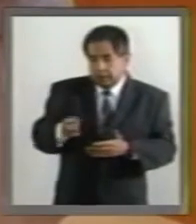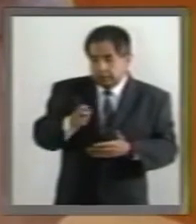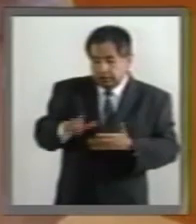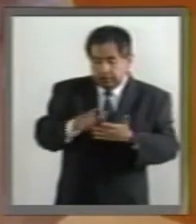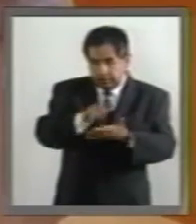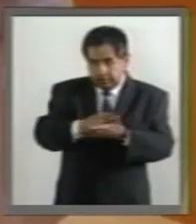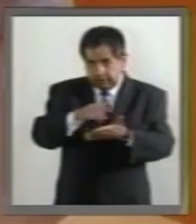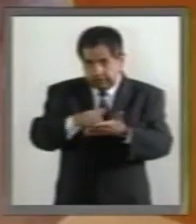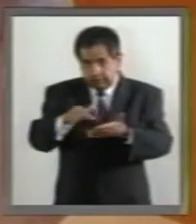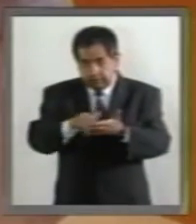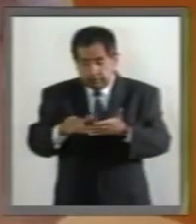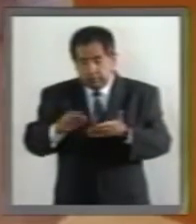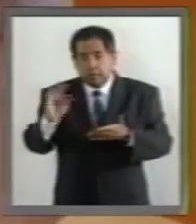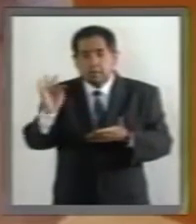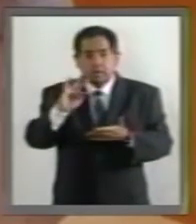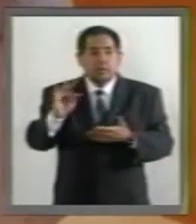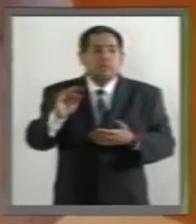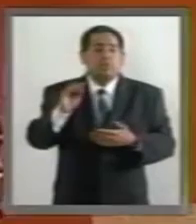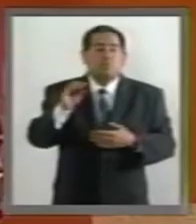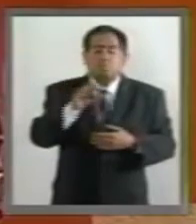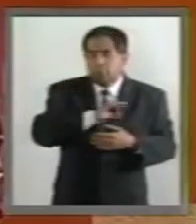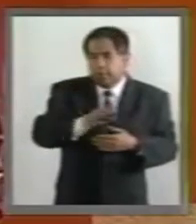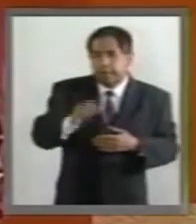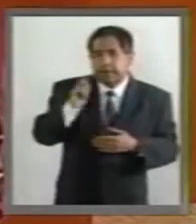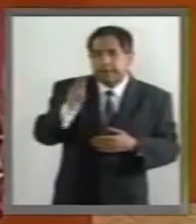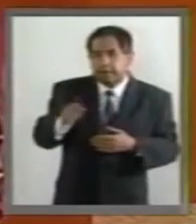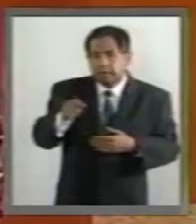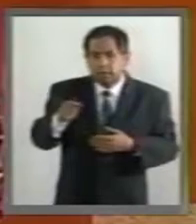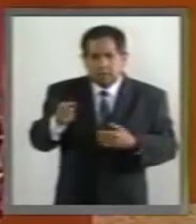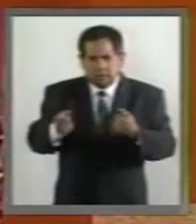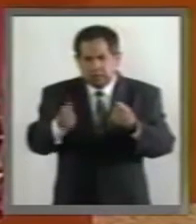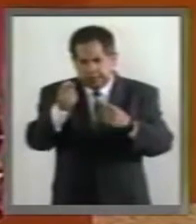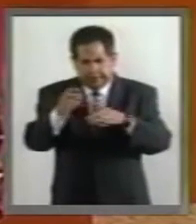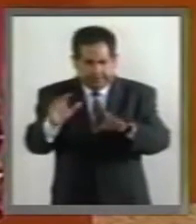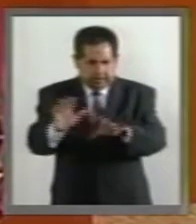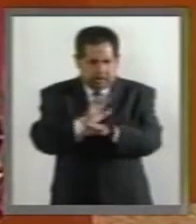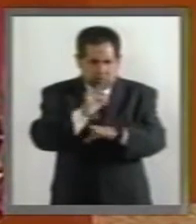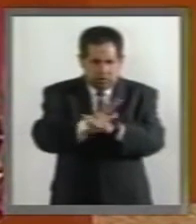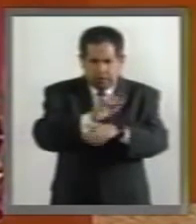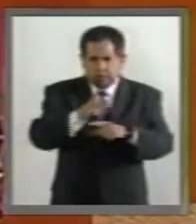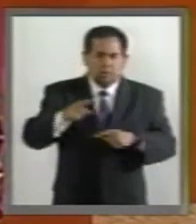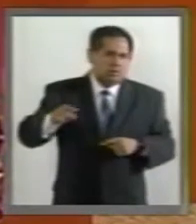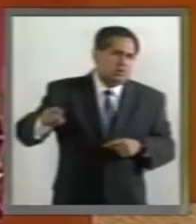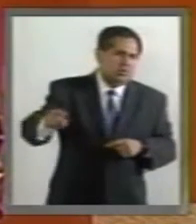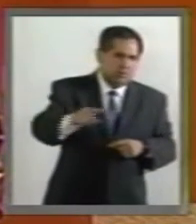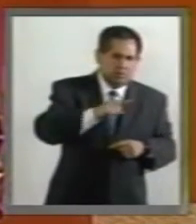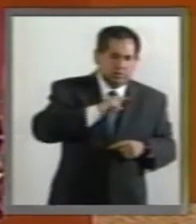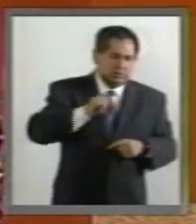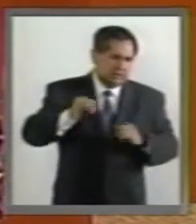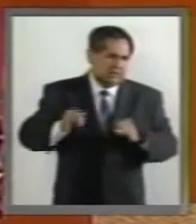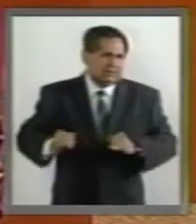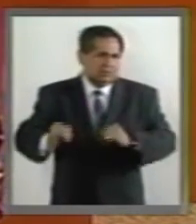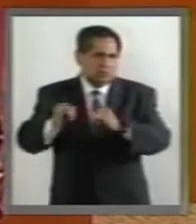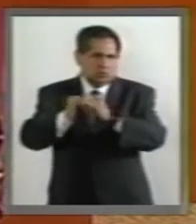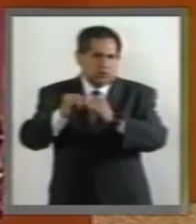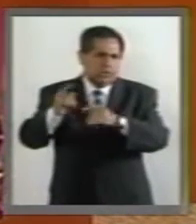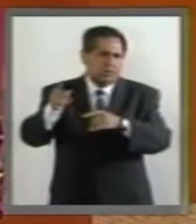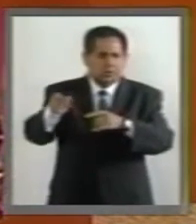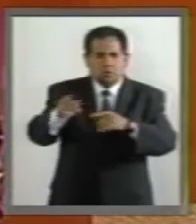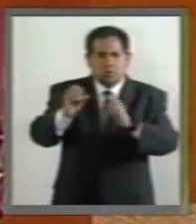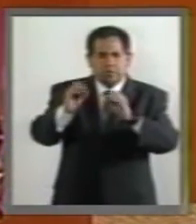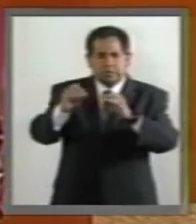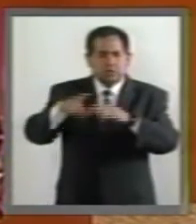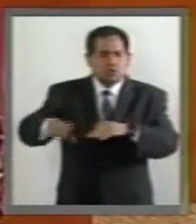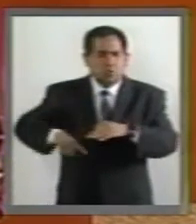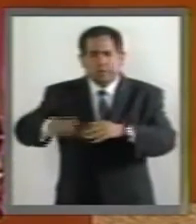redactado, sí se permite que pueda haber modificaciones por parte de quienes tienen la responsabilidad